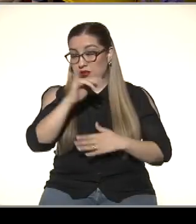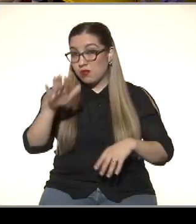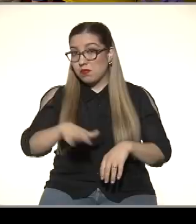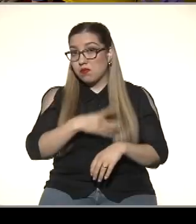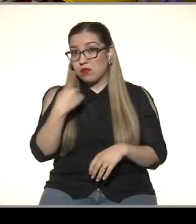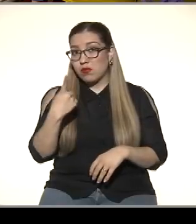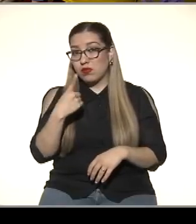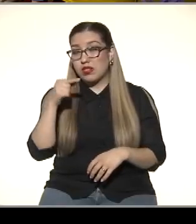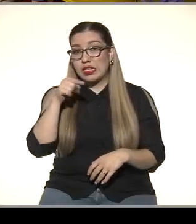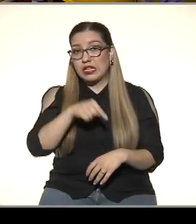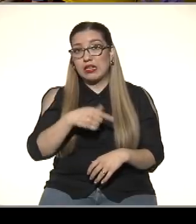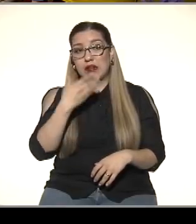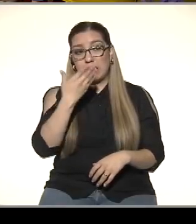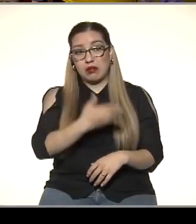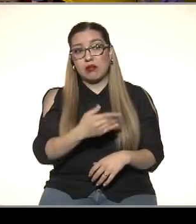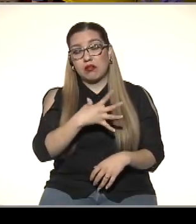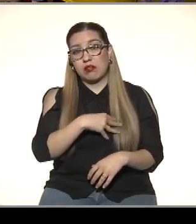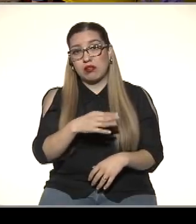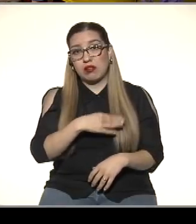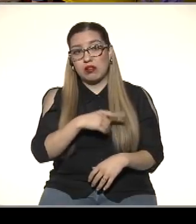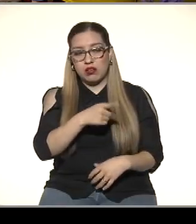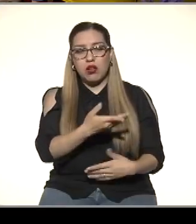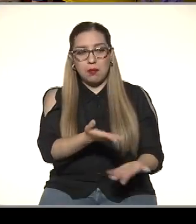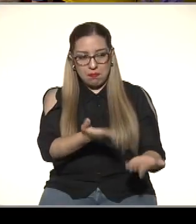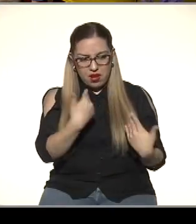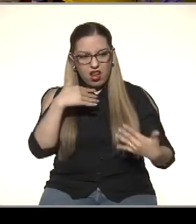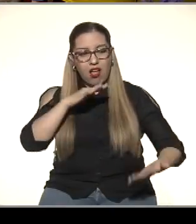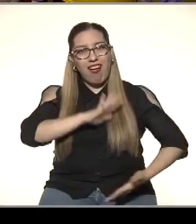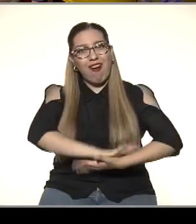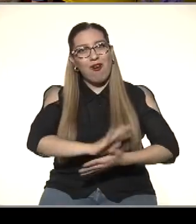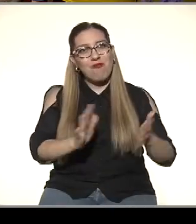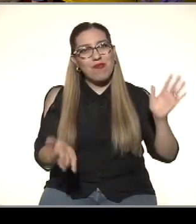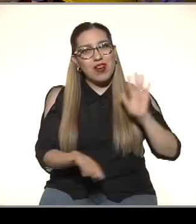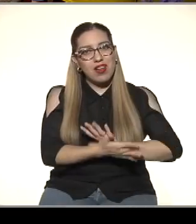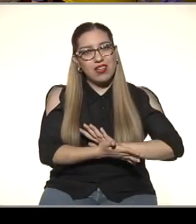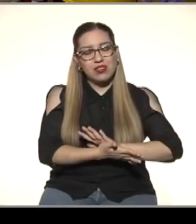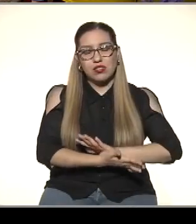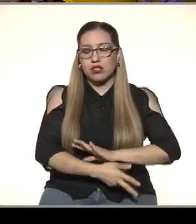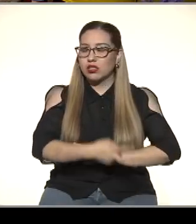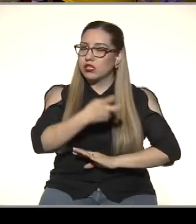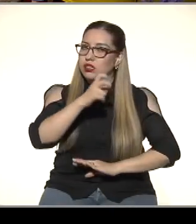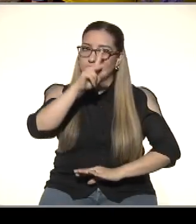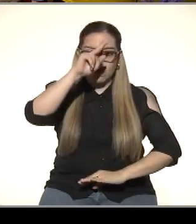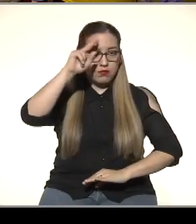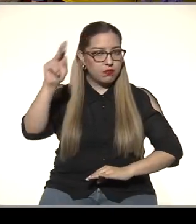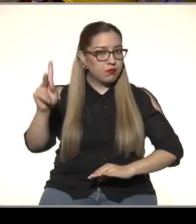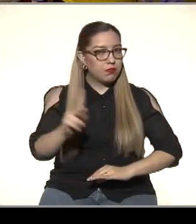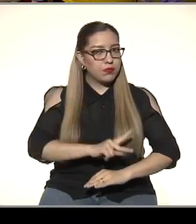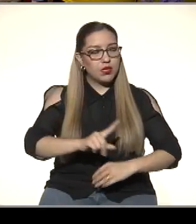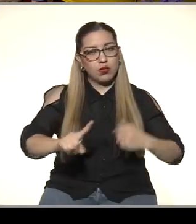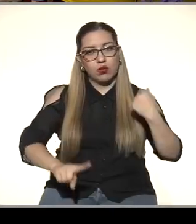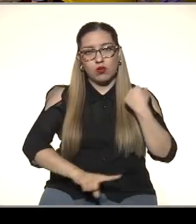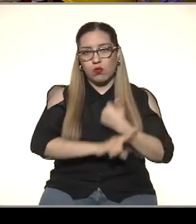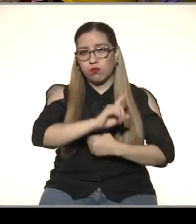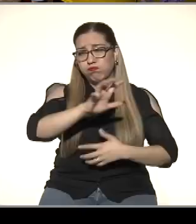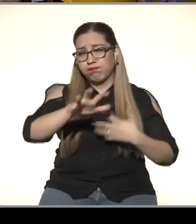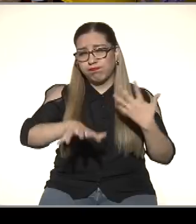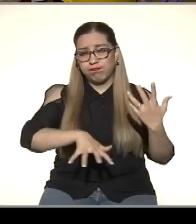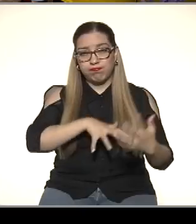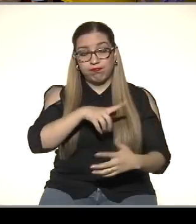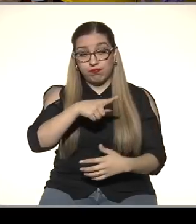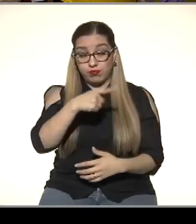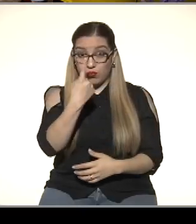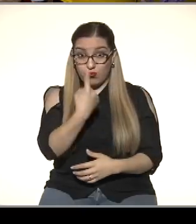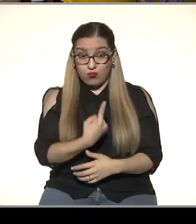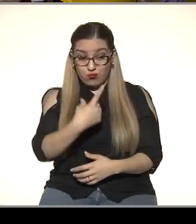está pidiendo al hijo o a la hija es una complicidad. Sí. Y eso genera muchísimo daño. También está el que fuerte. un hijo lo